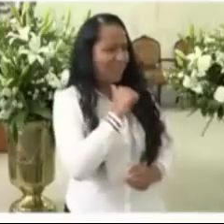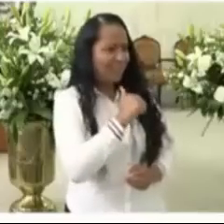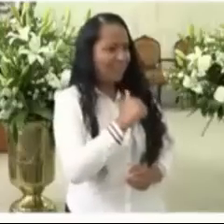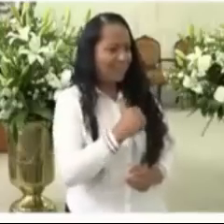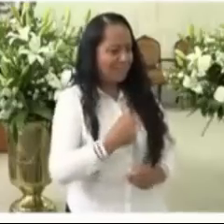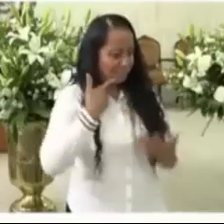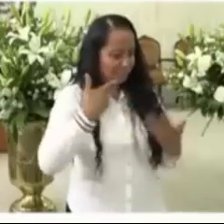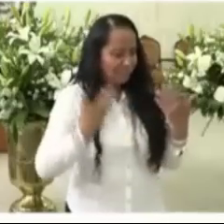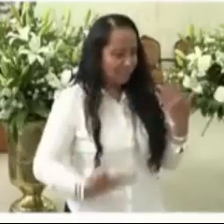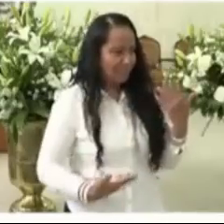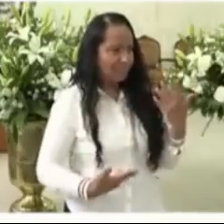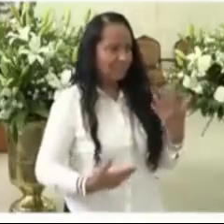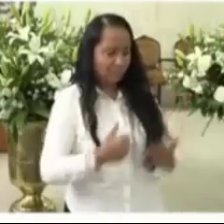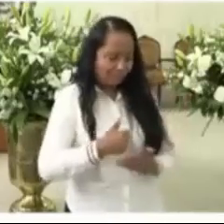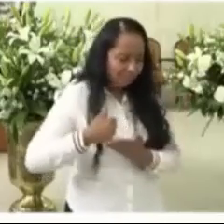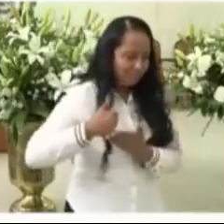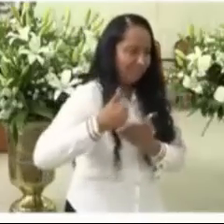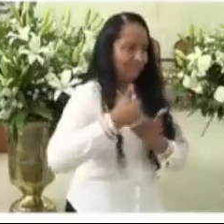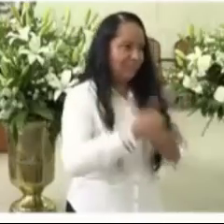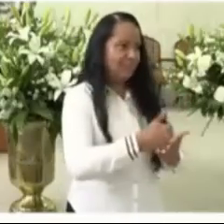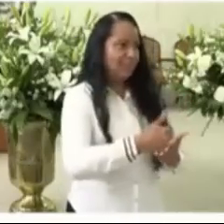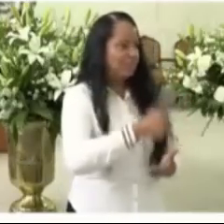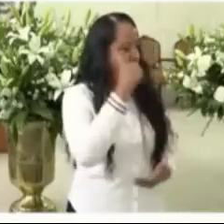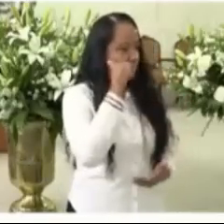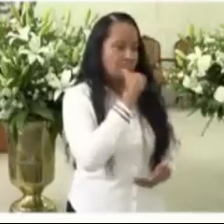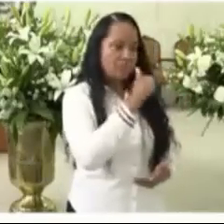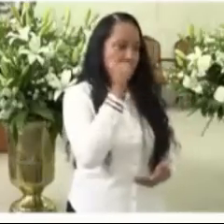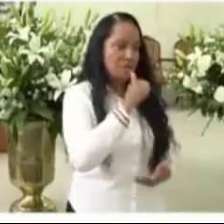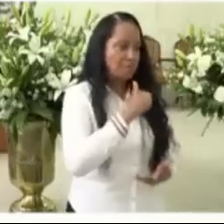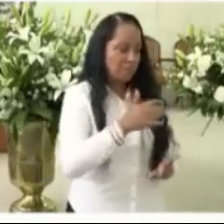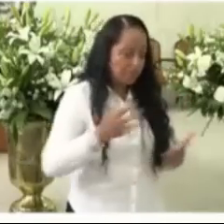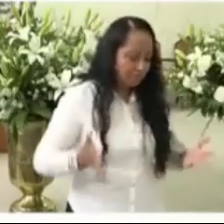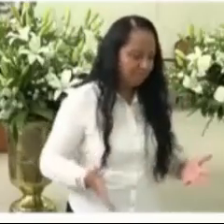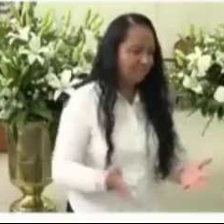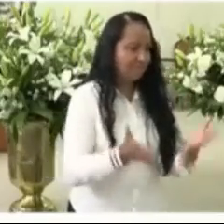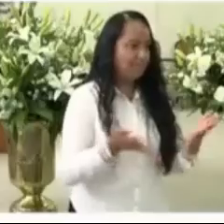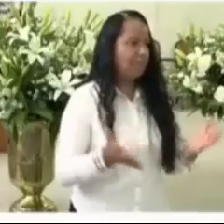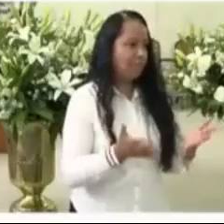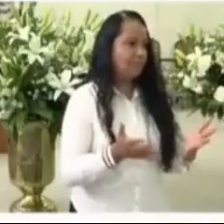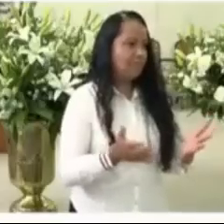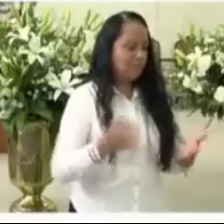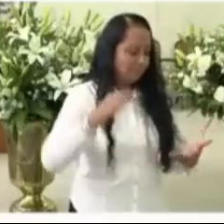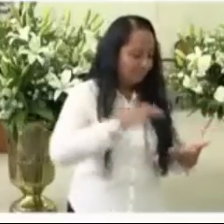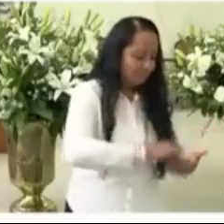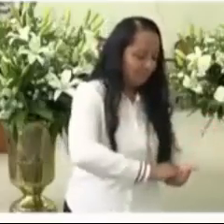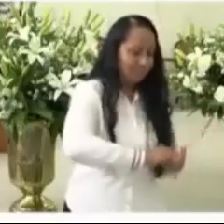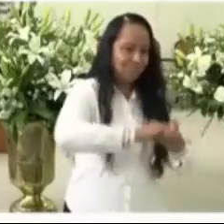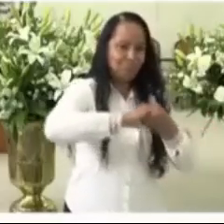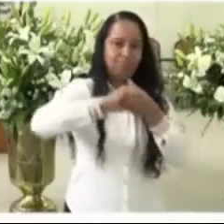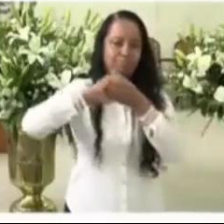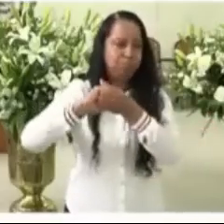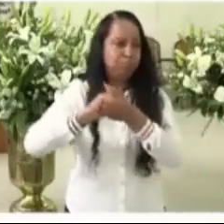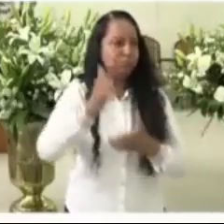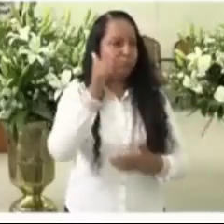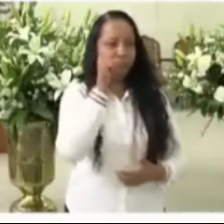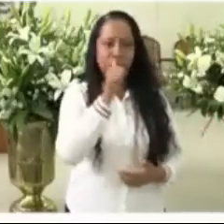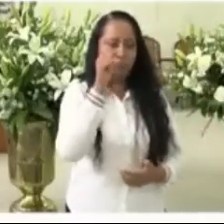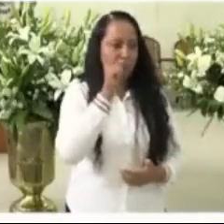esfuerza, siempre te ayudaré, siempre te sustentaré con la diestra de mi